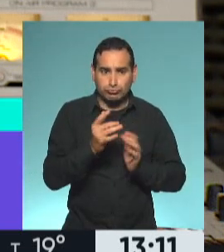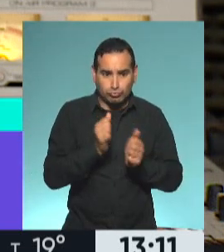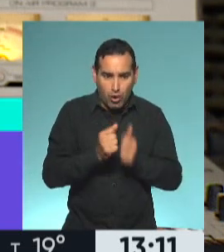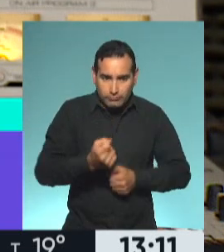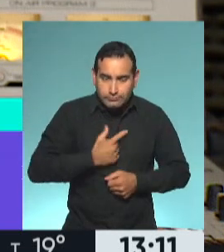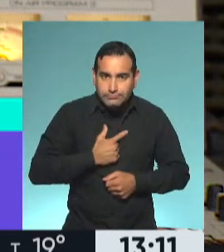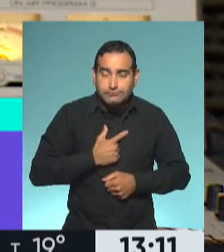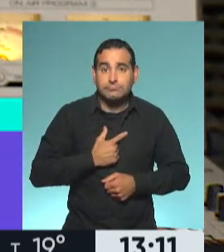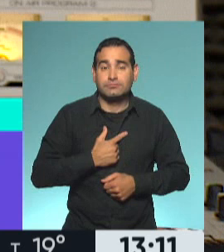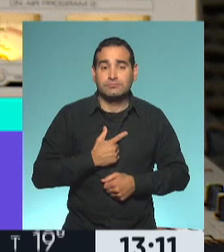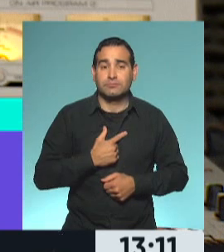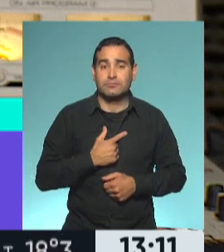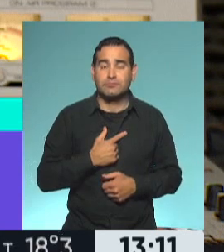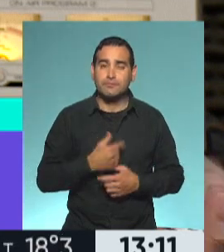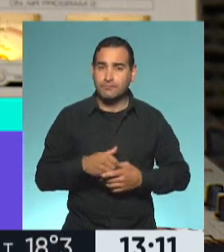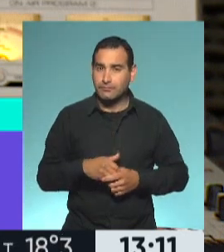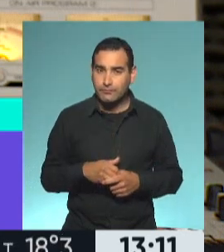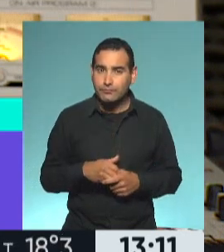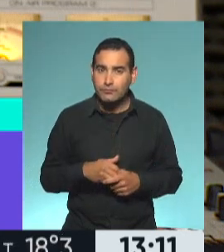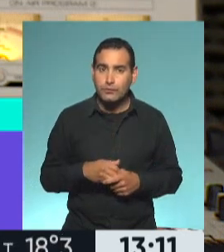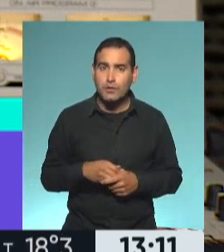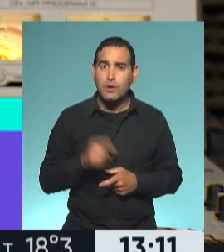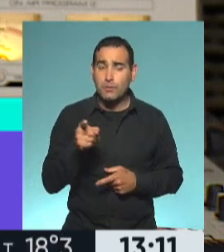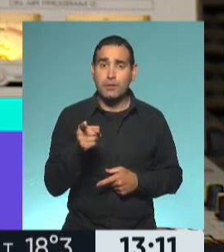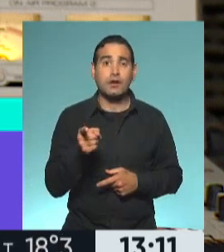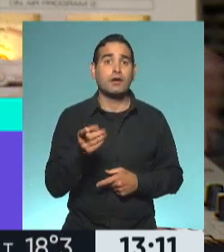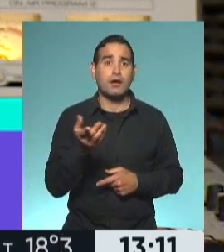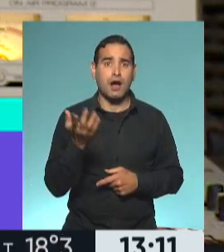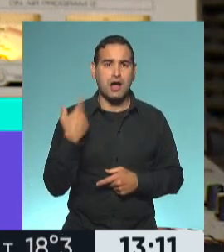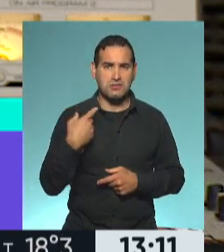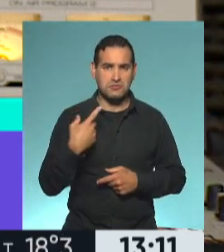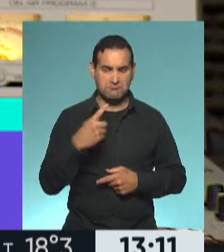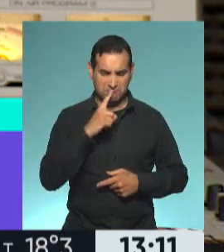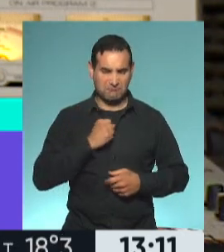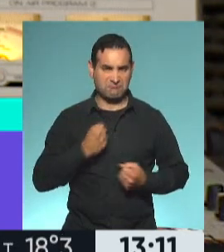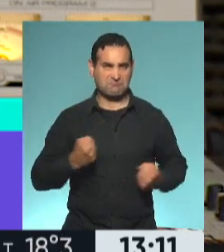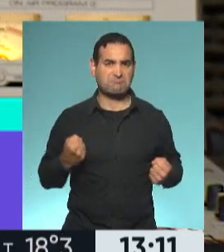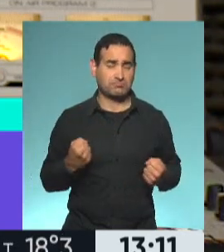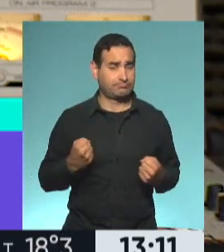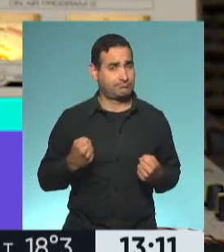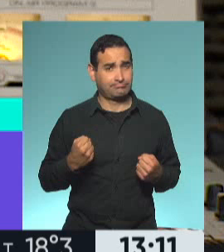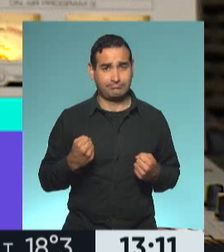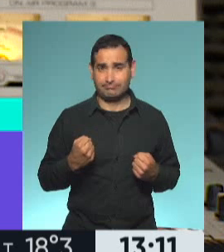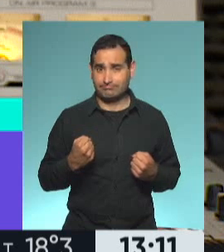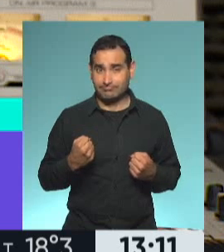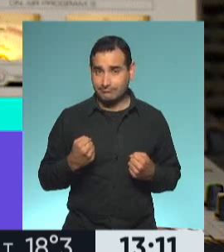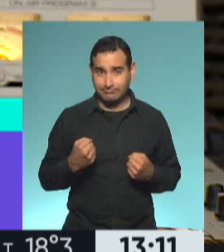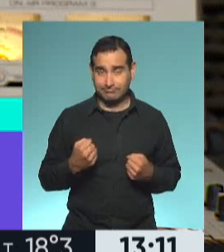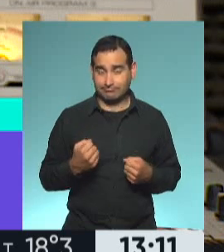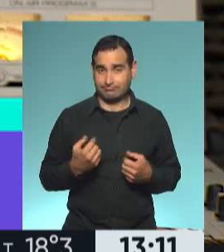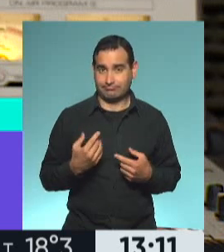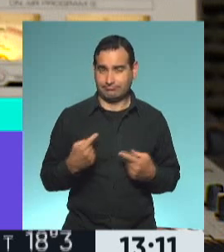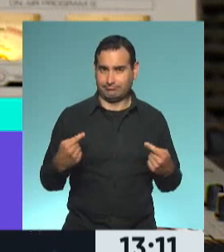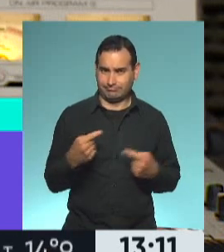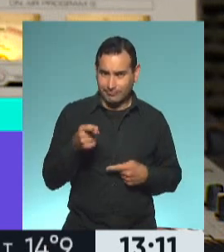ver con que, en definitiva, esa fiereza que él presentaba, esa guapeza que él presentaba, es la contracara de